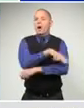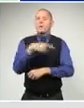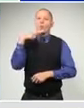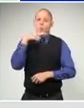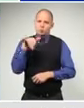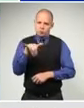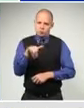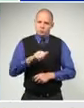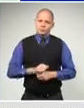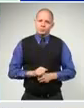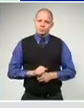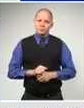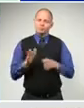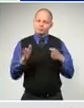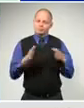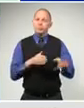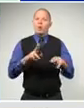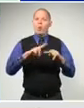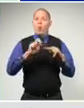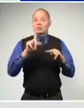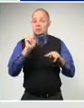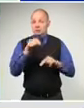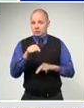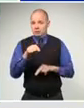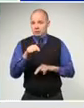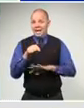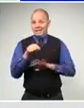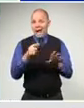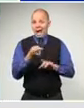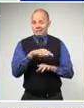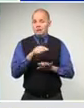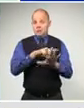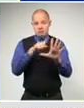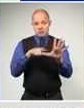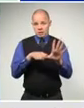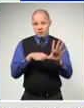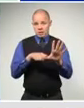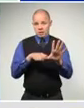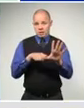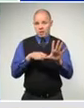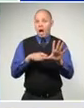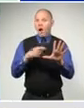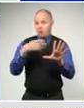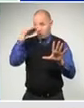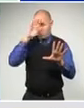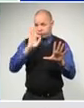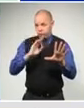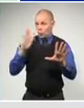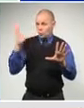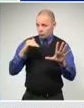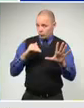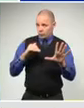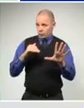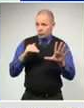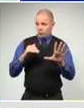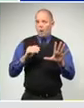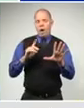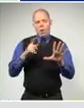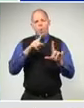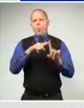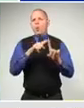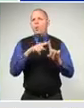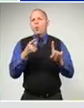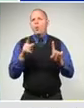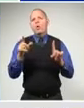también. Y en Holguín se diagnostican 5 casos importados, de ellos 1 de Cacocún,